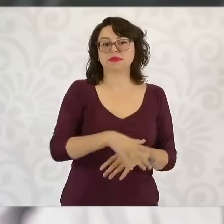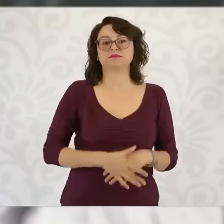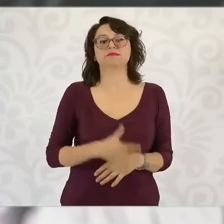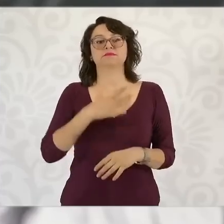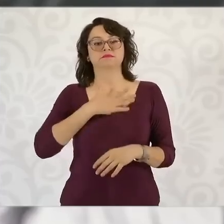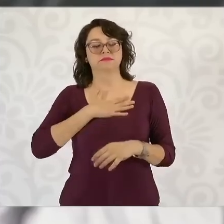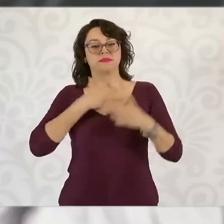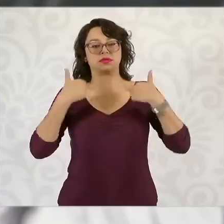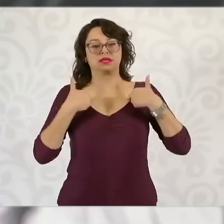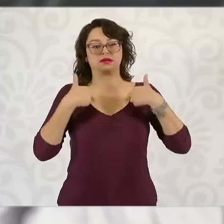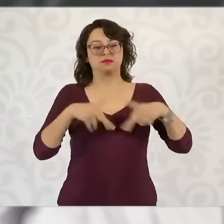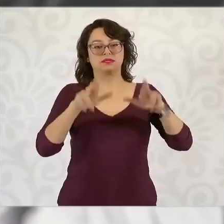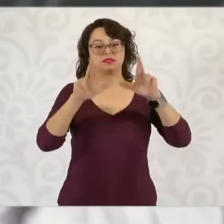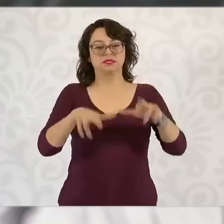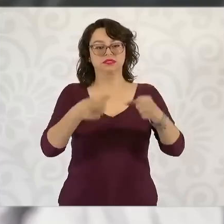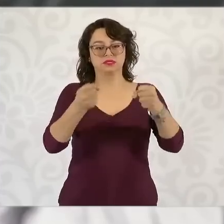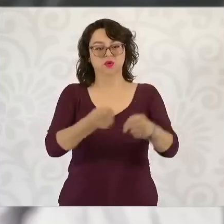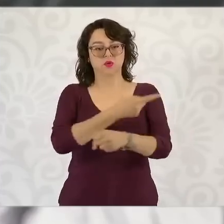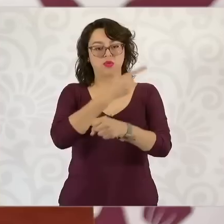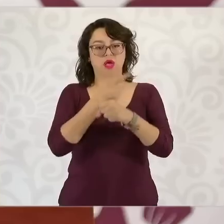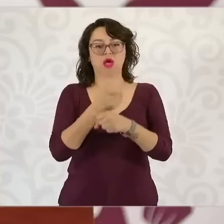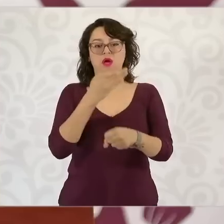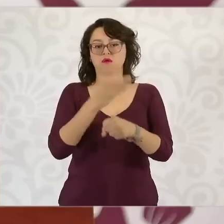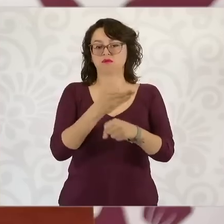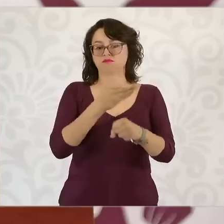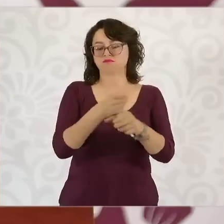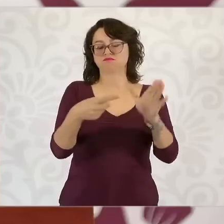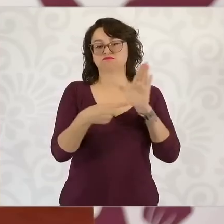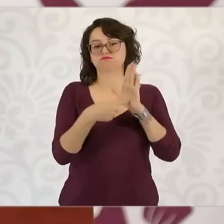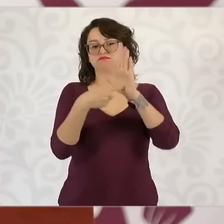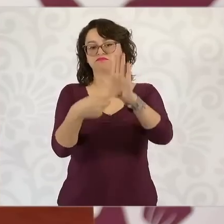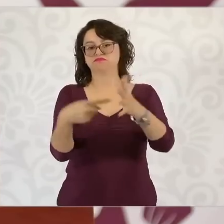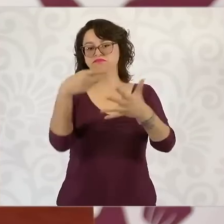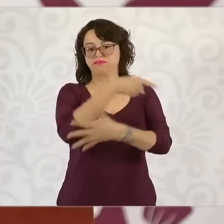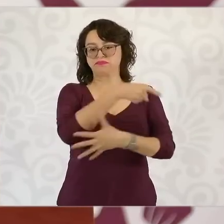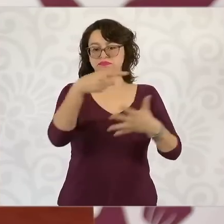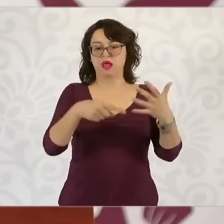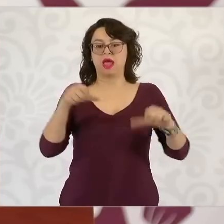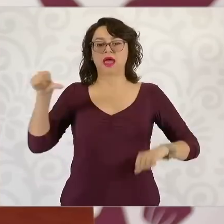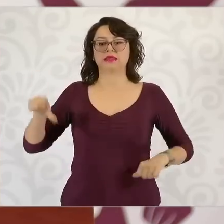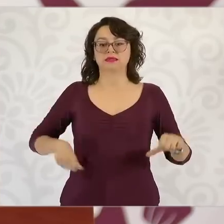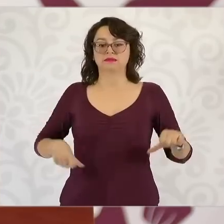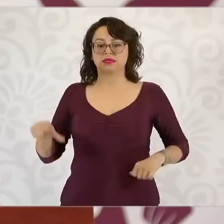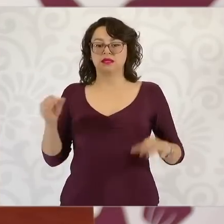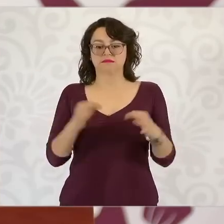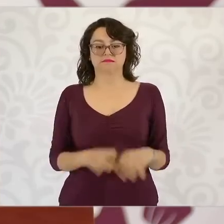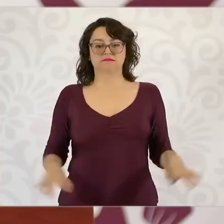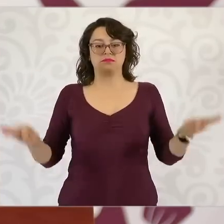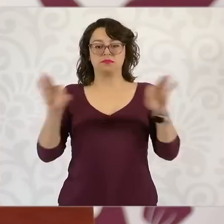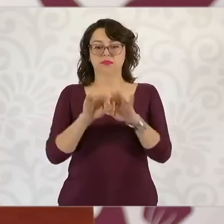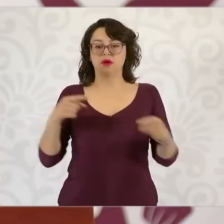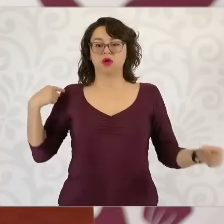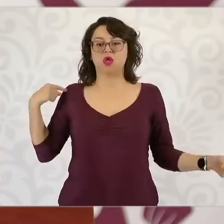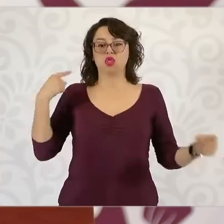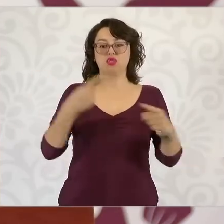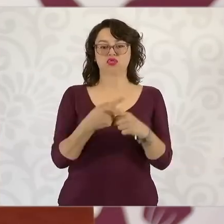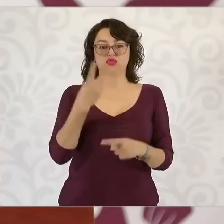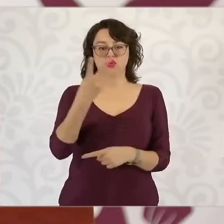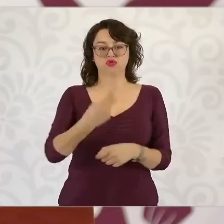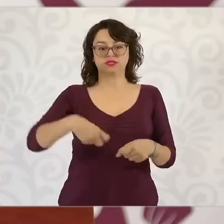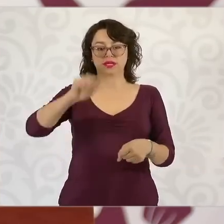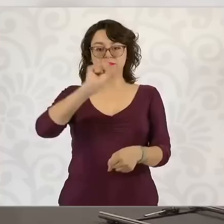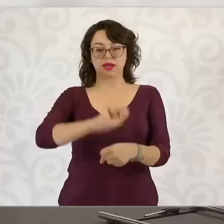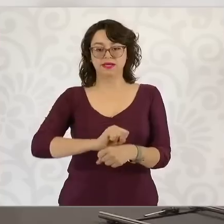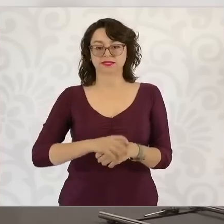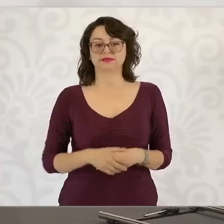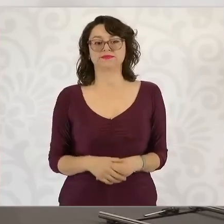Seguridad, voy a mencionar algunas acciones relevantes que se han llevado a cabo en las últimas 2 semanas. En La Paz, Baja California